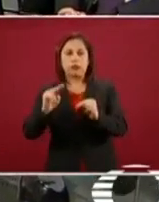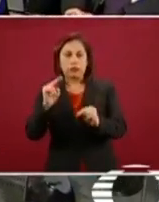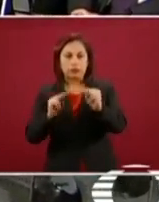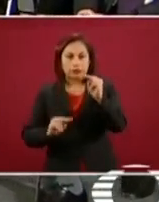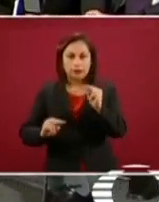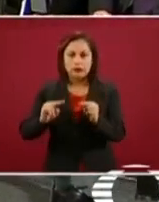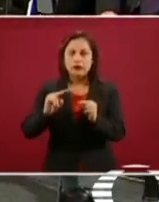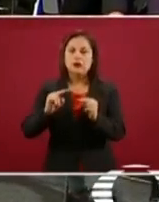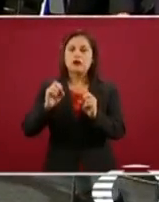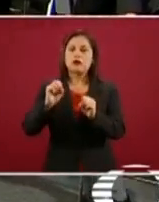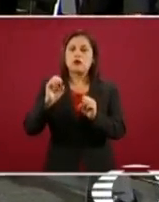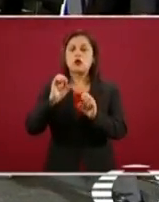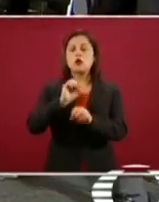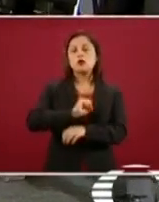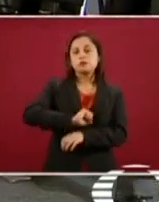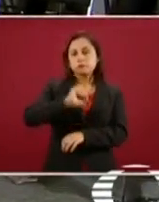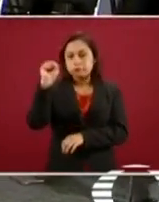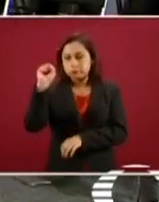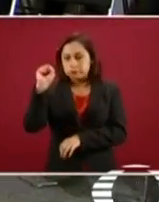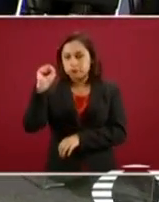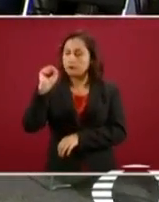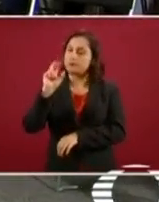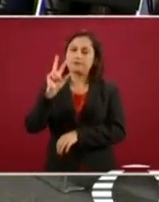produzca inflación